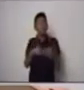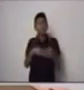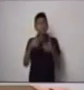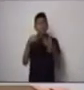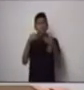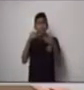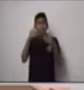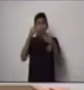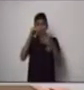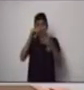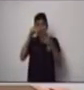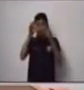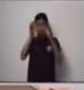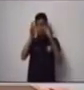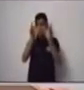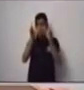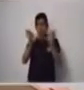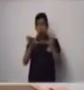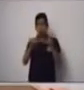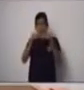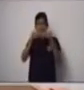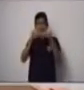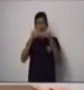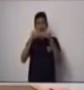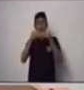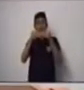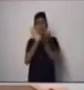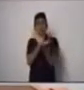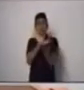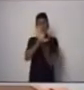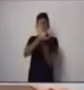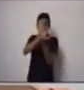acá doblamos a la mitad